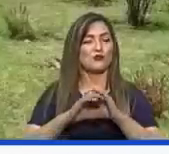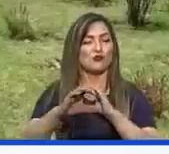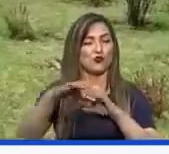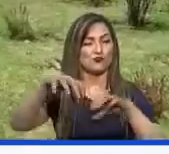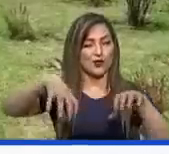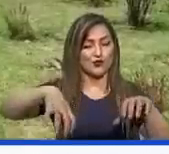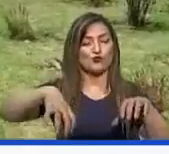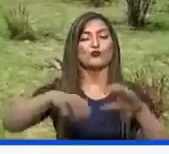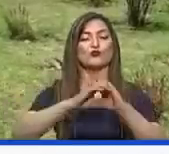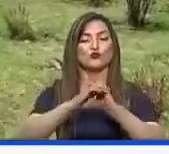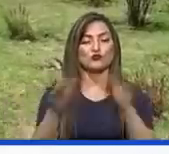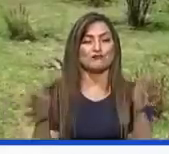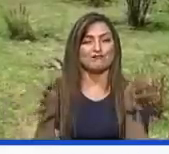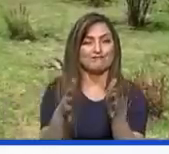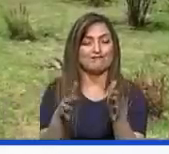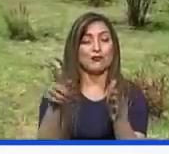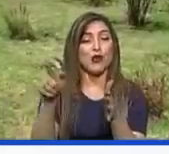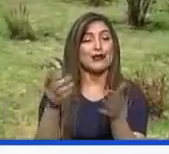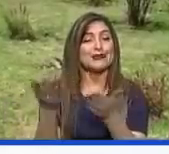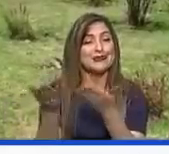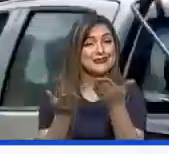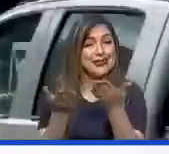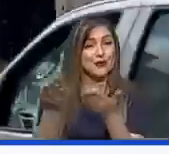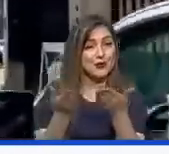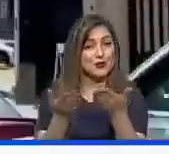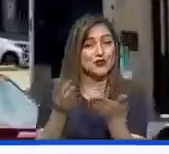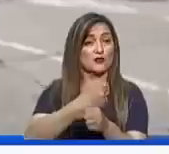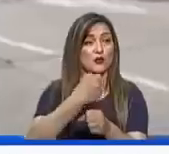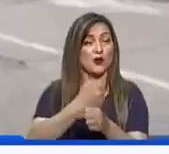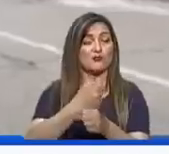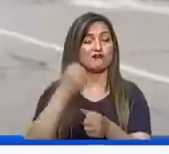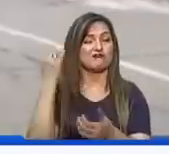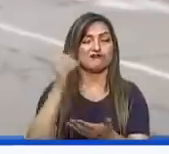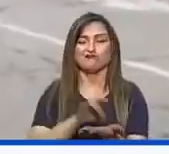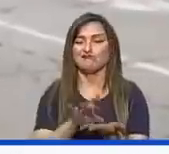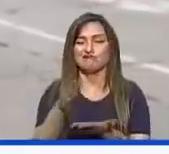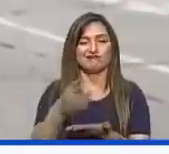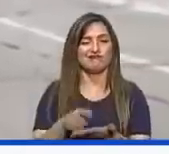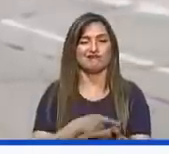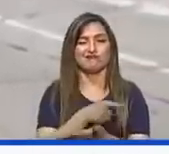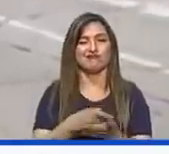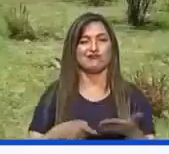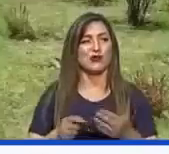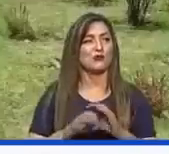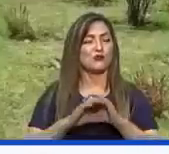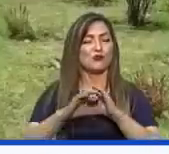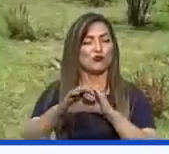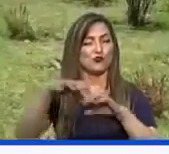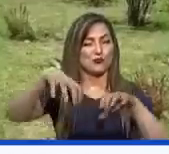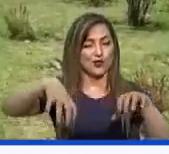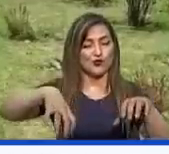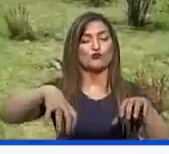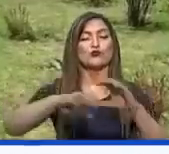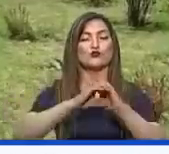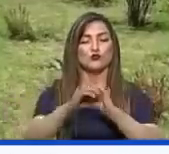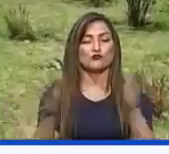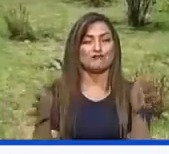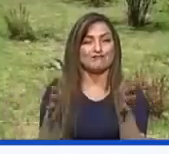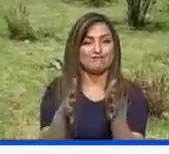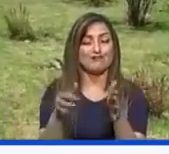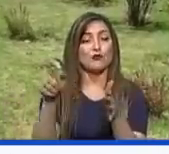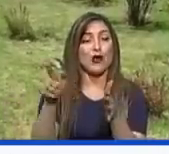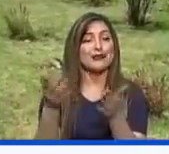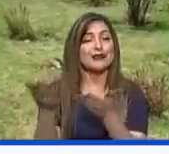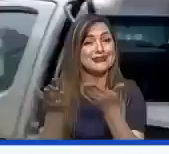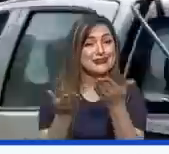con respecto a los buses urbanos a esta hora se normalizó el servicio sin embargo no se sabe qué es lo que pasa en las próximas horas y en los próximos